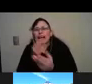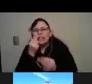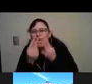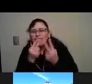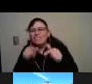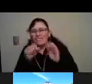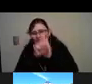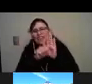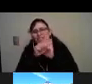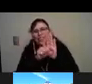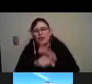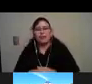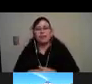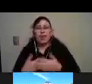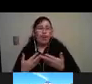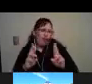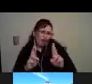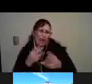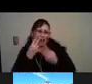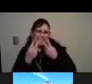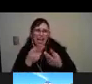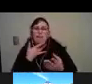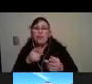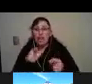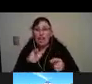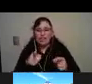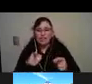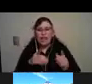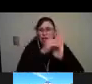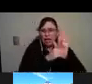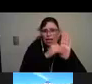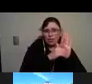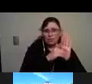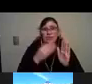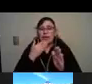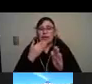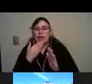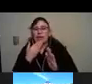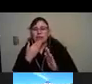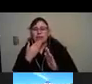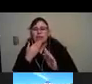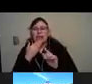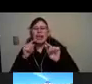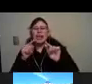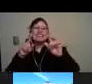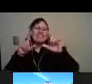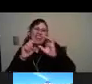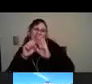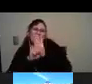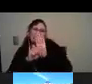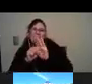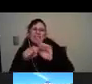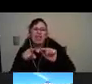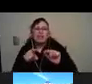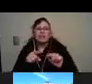porque clínicamente este documental y este reportaje está inspirado en un niño con parálisis cerebral, ¿ya?